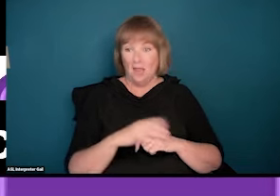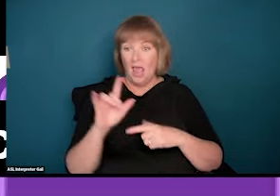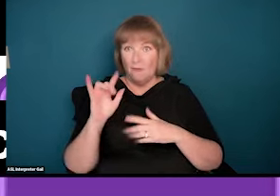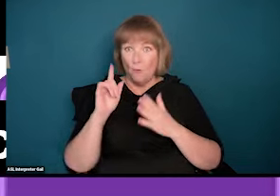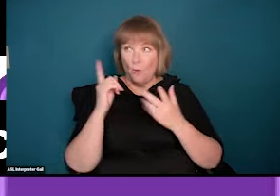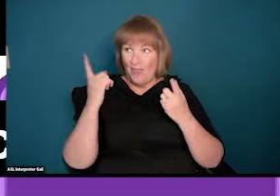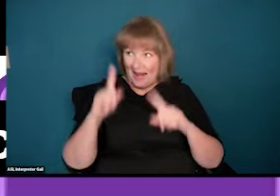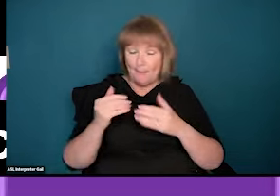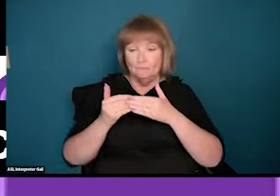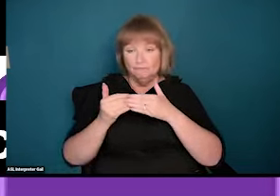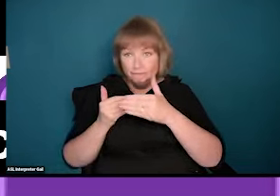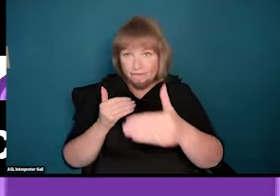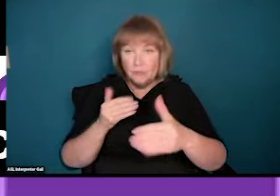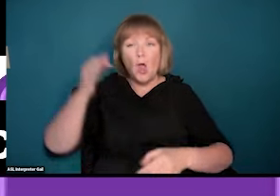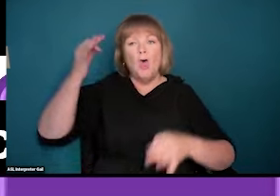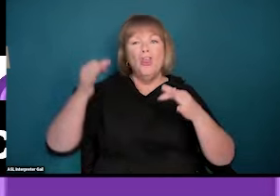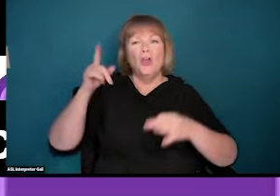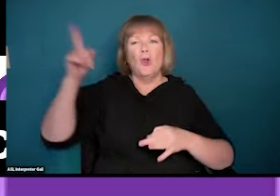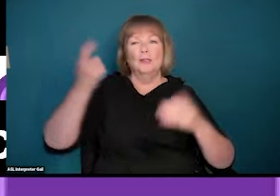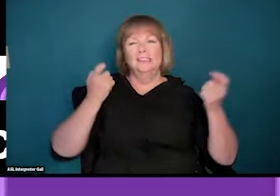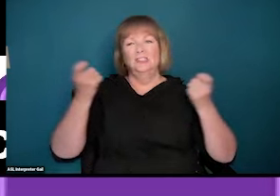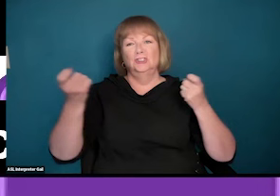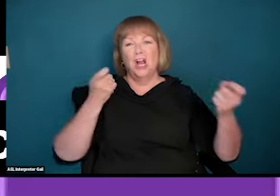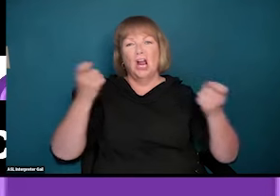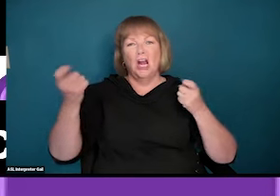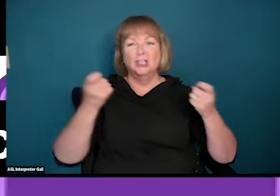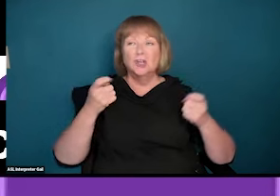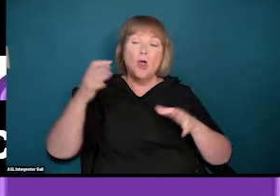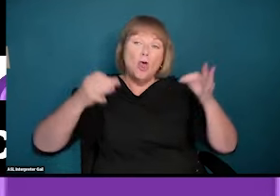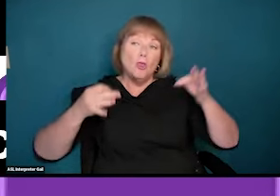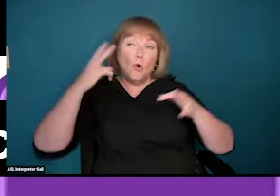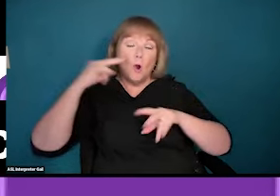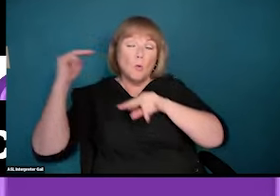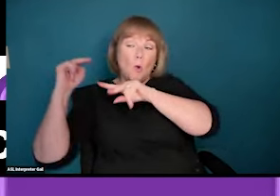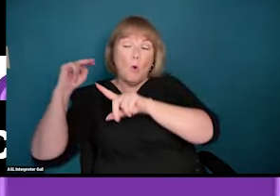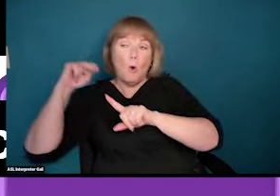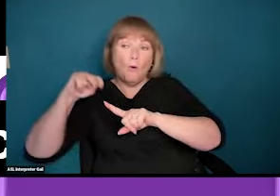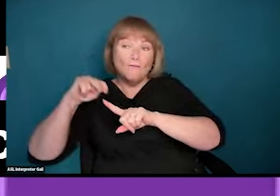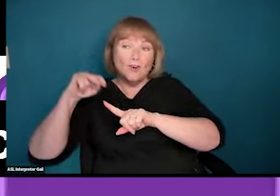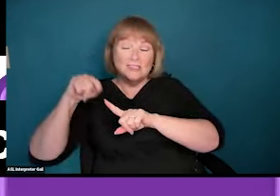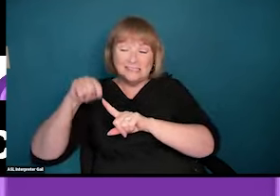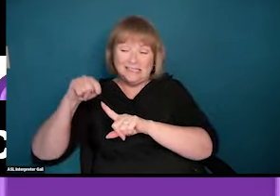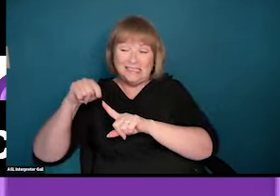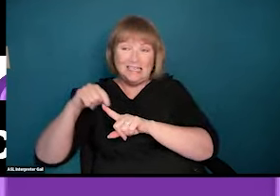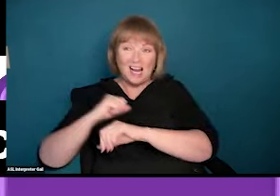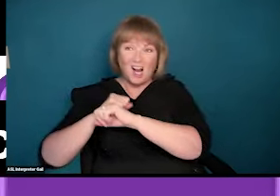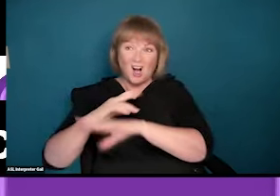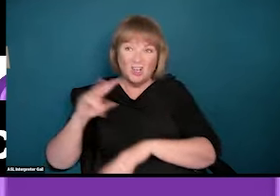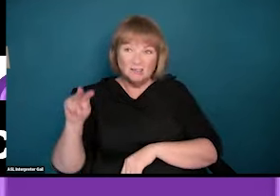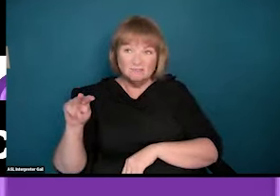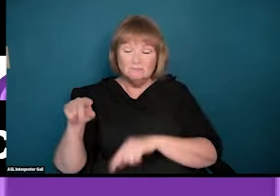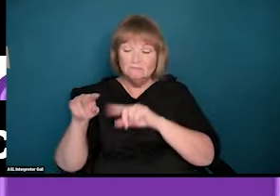a un custodia, una persona que tiene la custodia, no es el guardián. Y obviamente hay